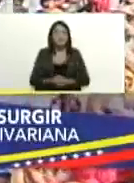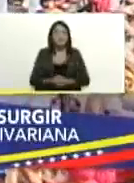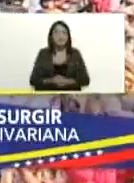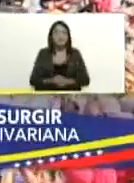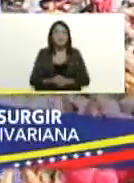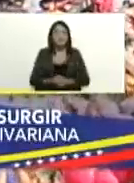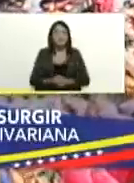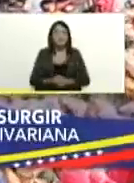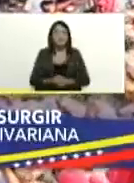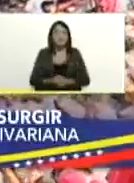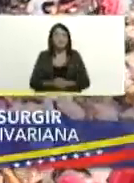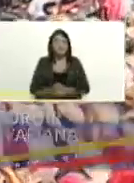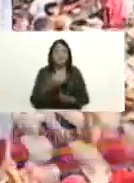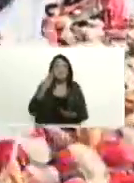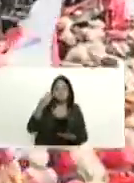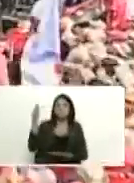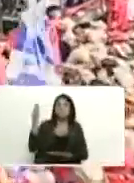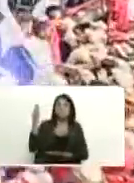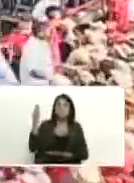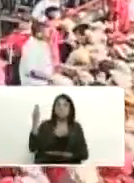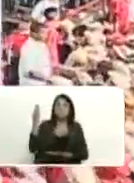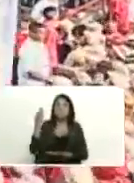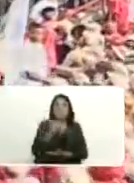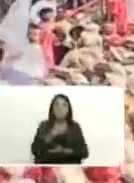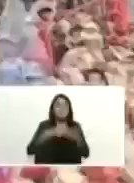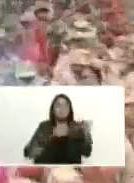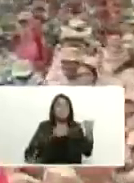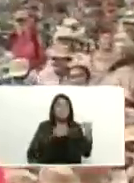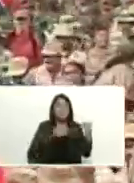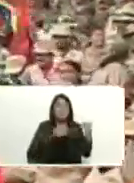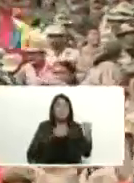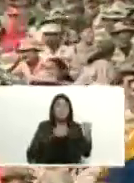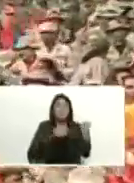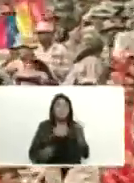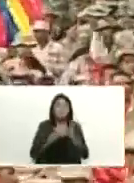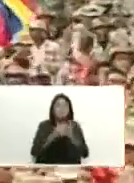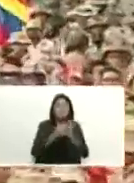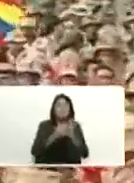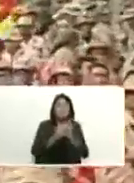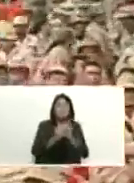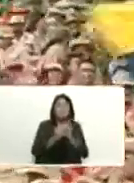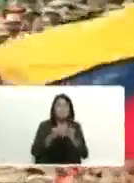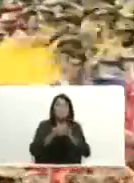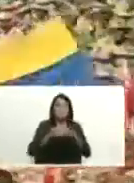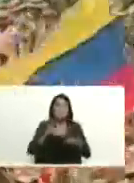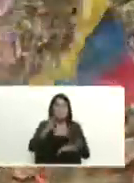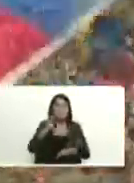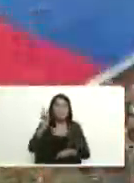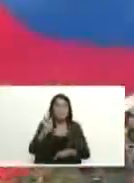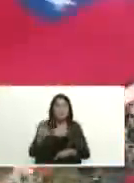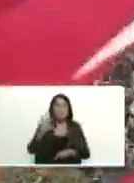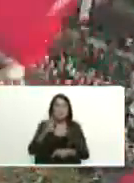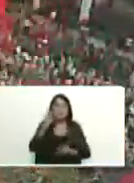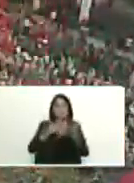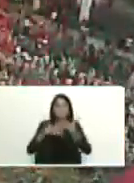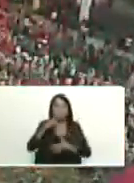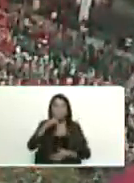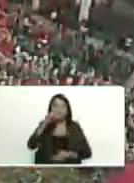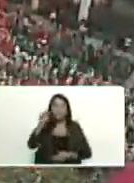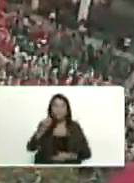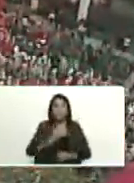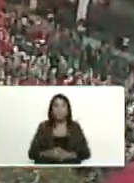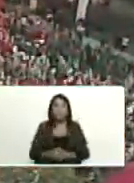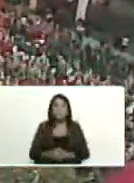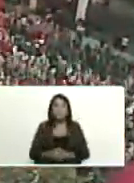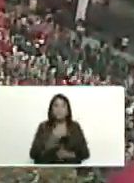Han sido las palabras del presidente constitucional de la República Bolivariana de Venezuela, Nicolás Maduro Moros, en